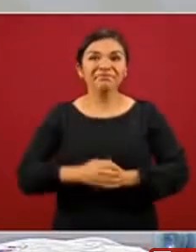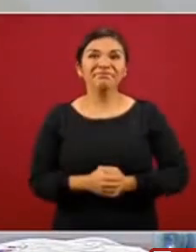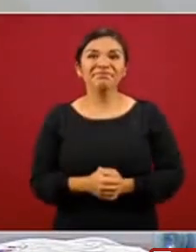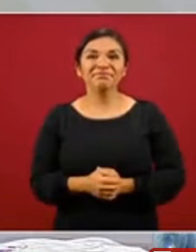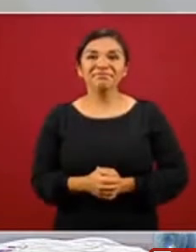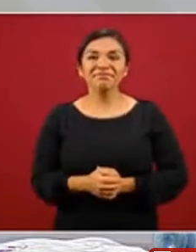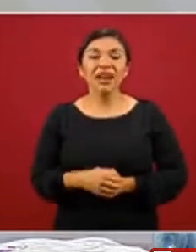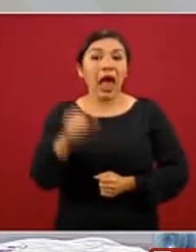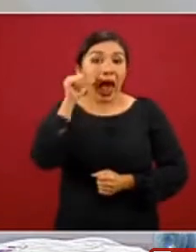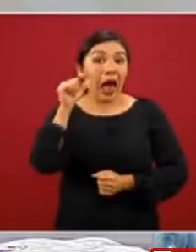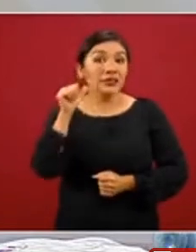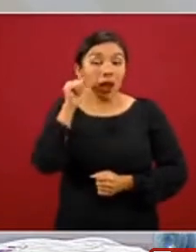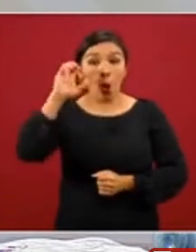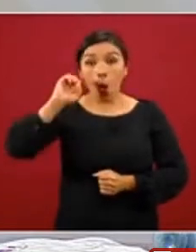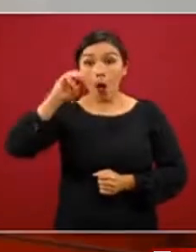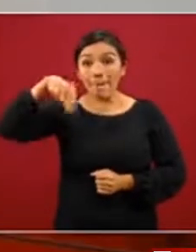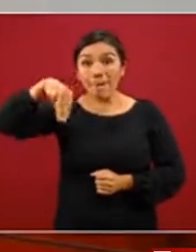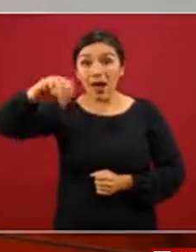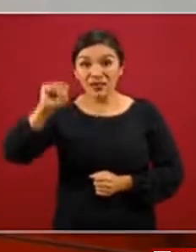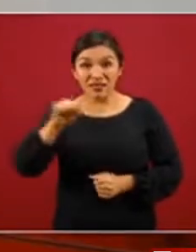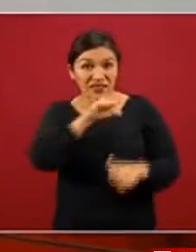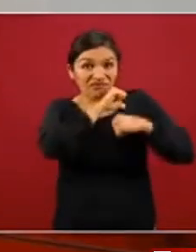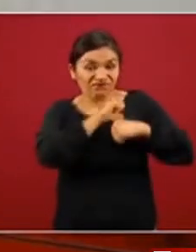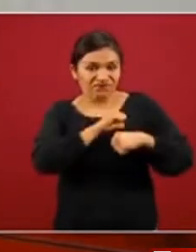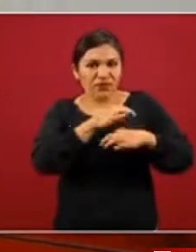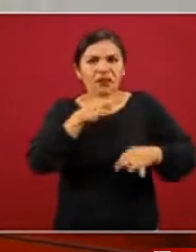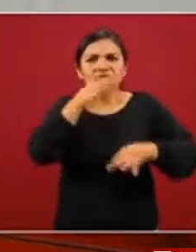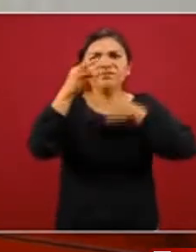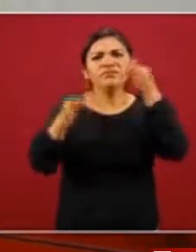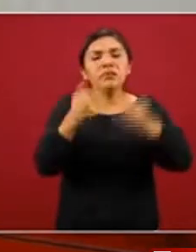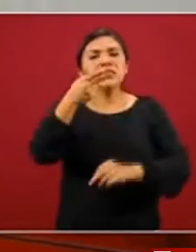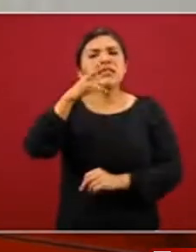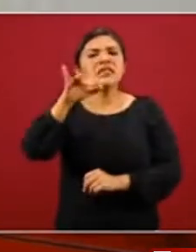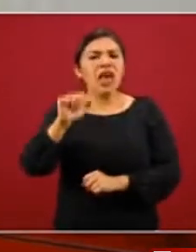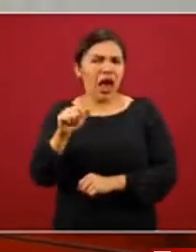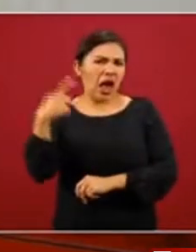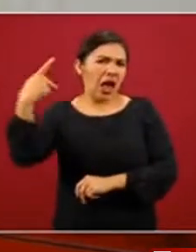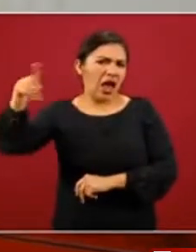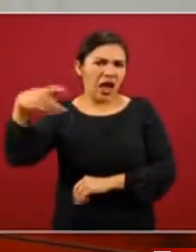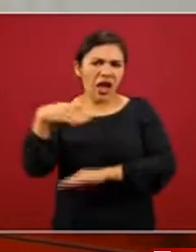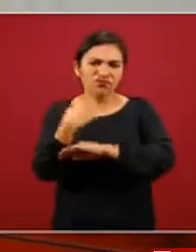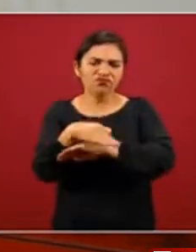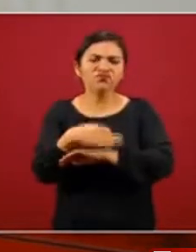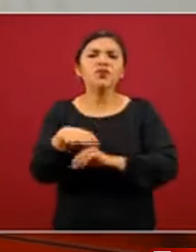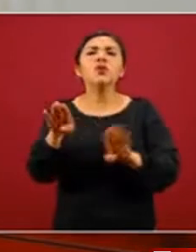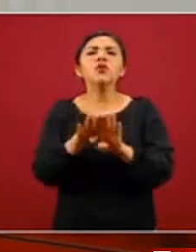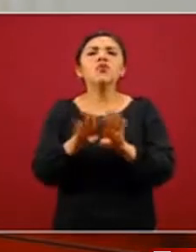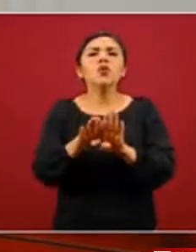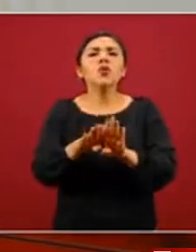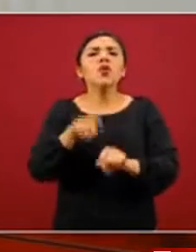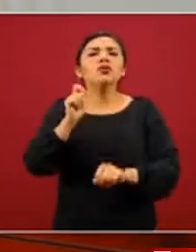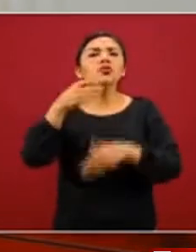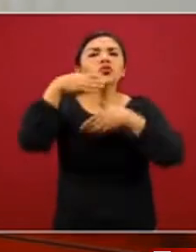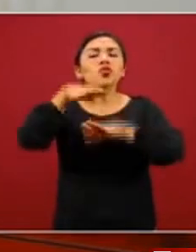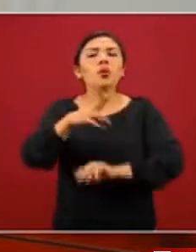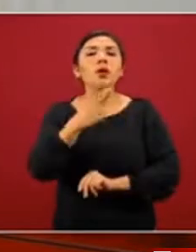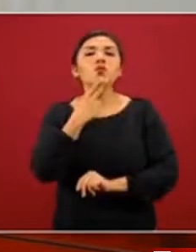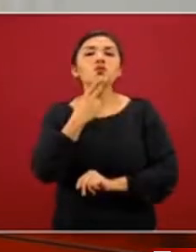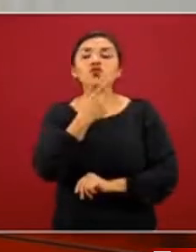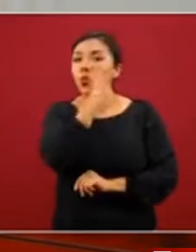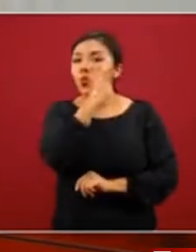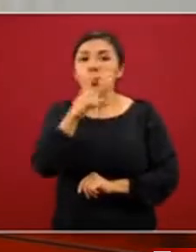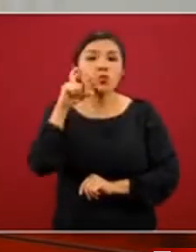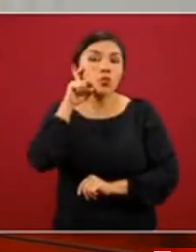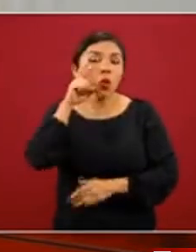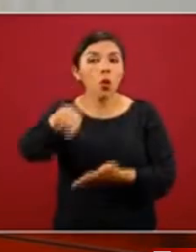Ayer la Organización Mundial de la Salud publicó una guía interina sobre el uso de cubrebocas en